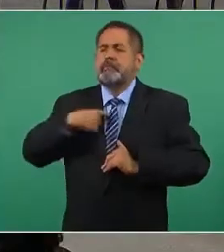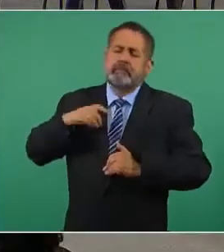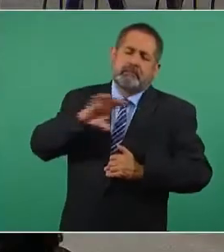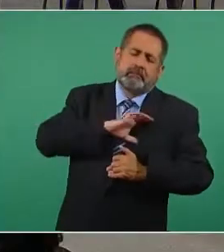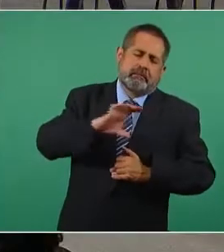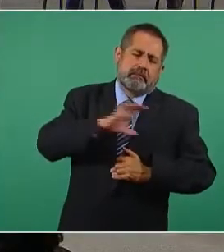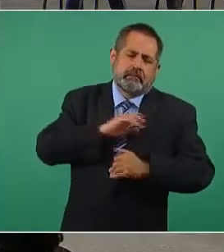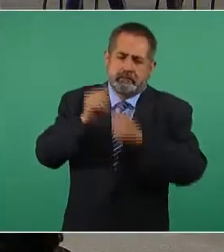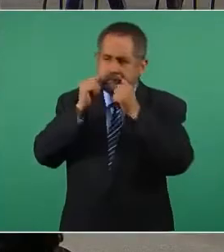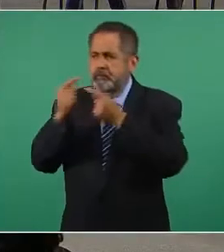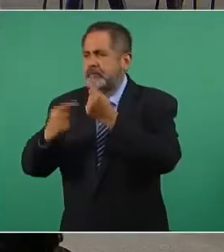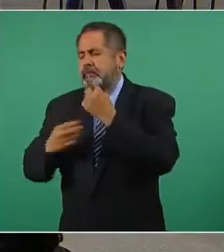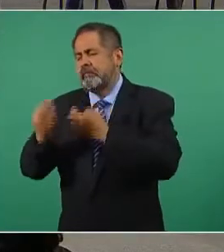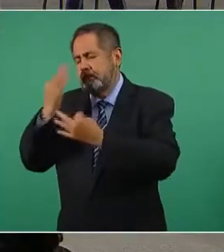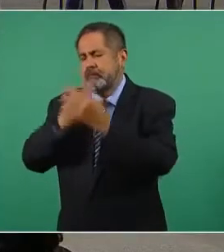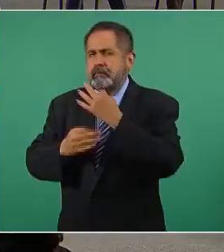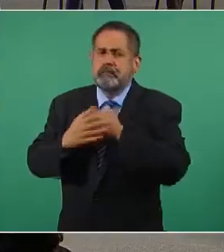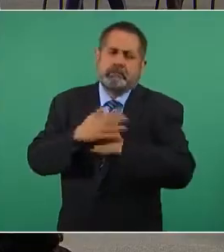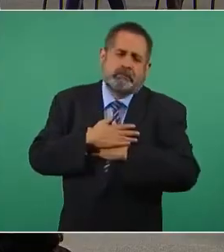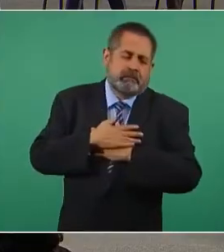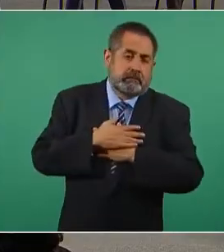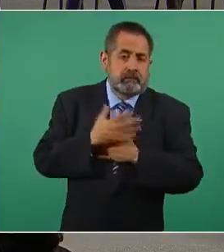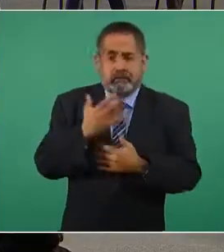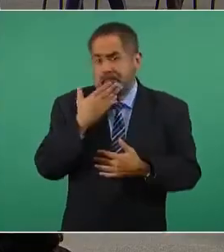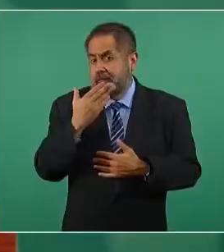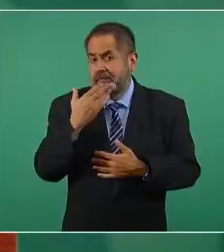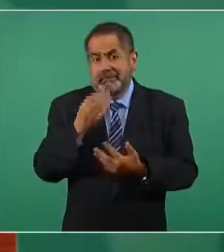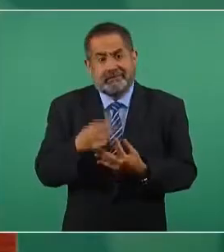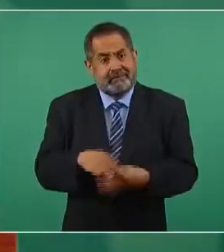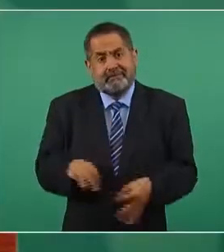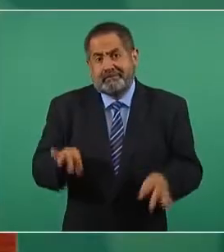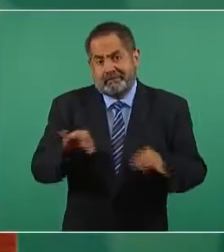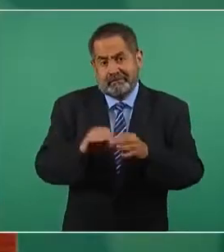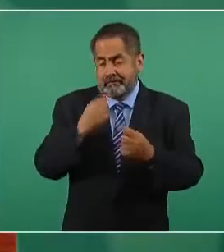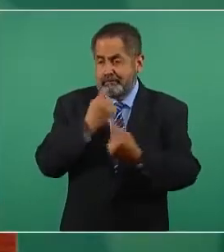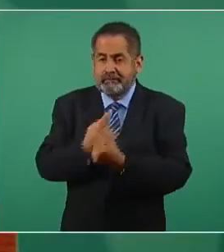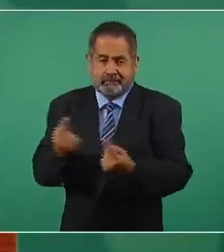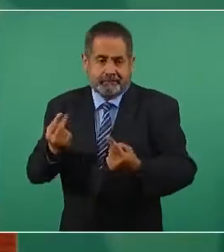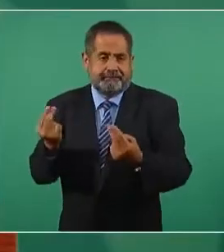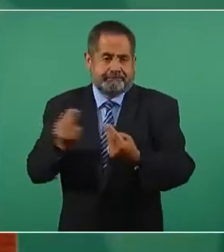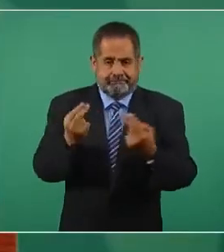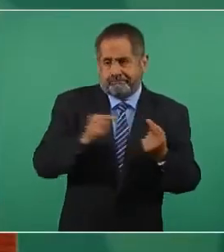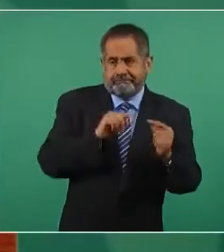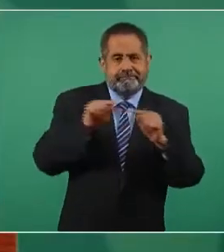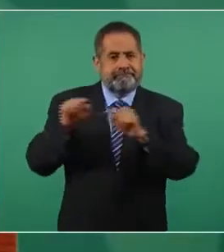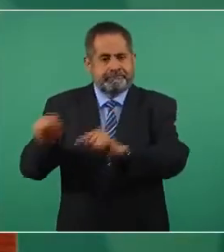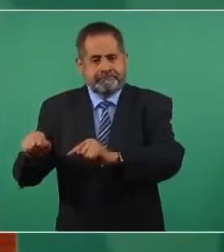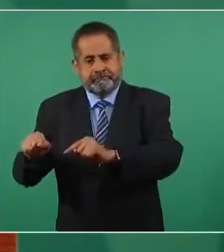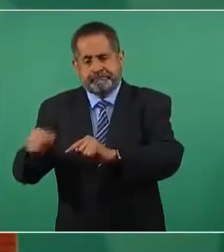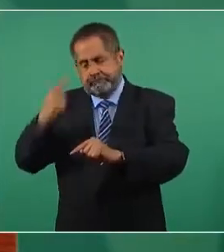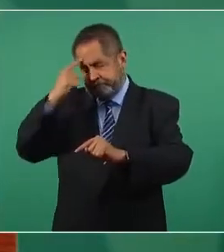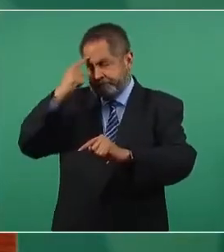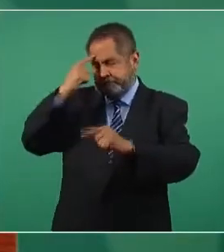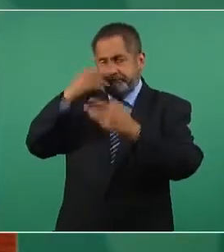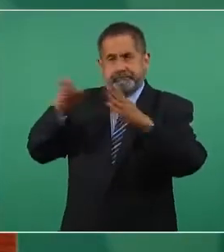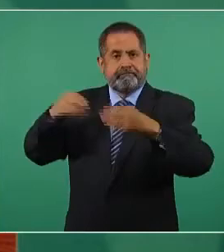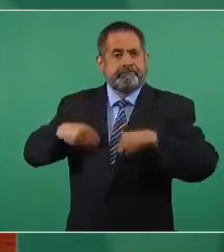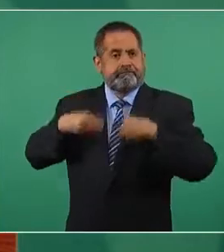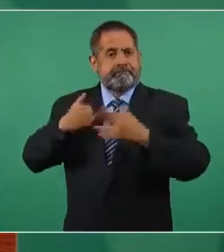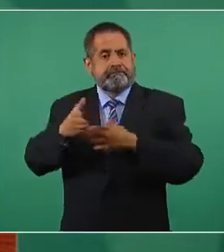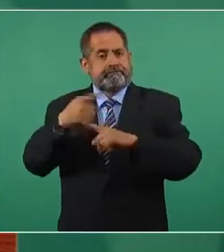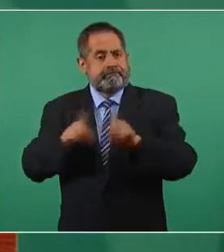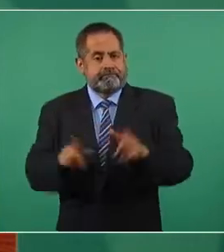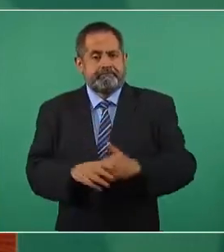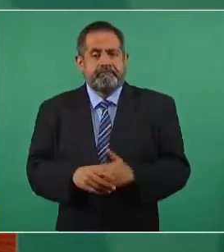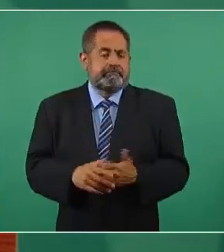de esa parte humana, claro que le da a él otro tipo de expectativa ante la vida. Entonces, yo